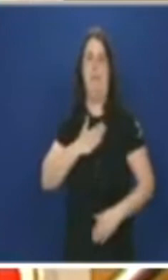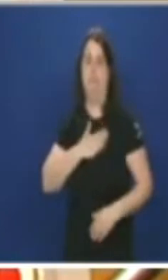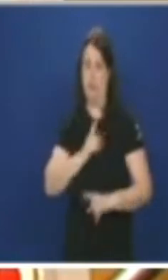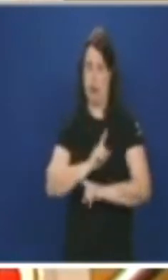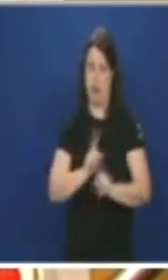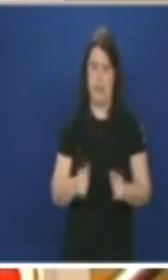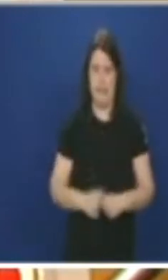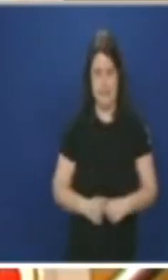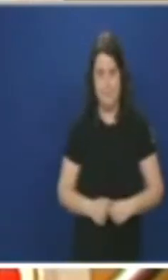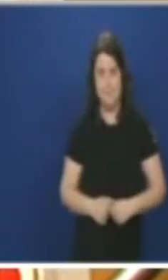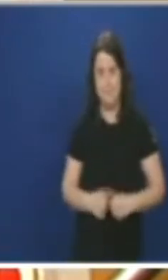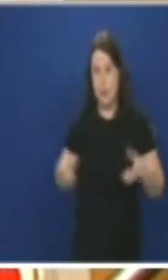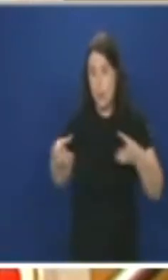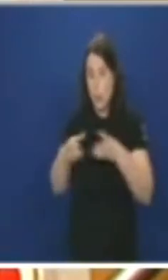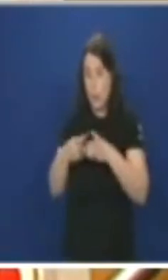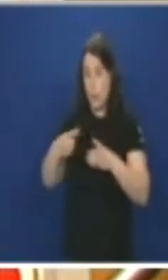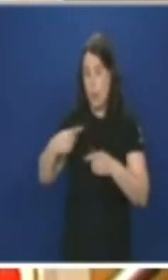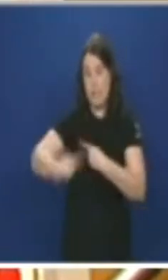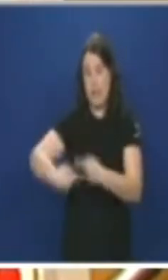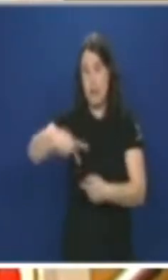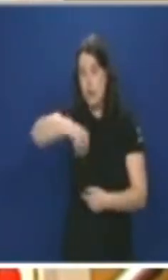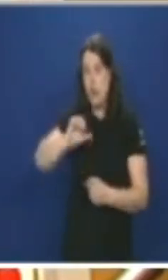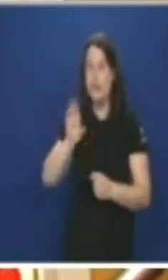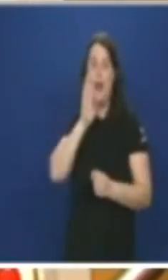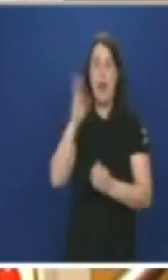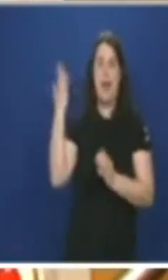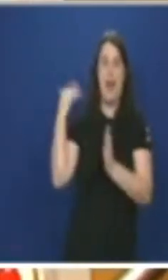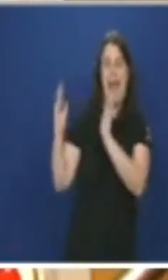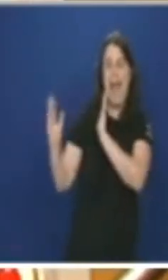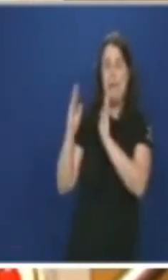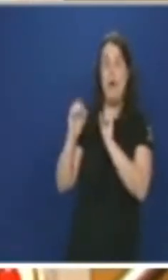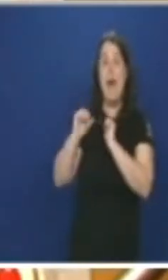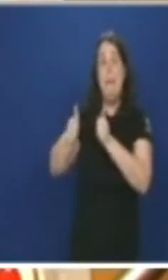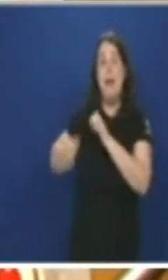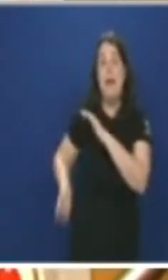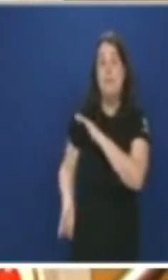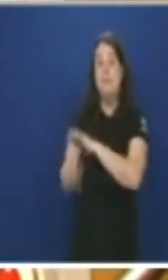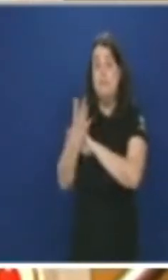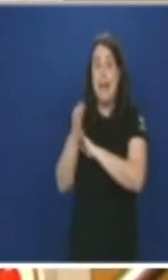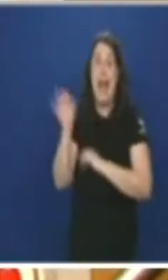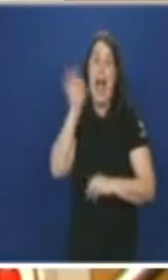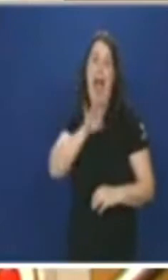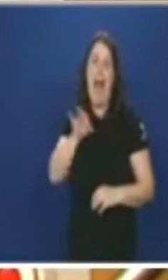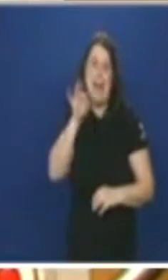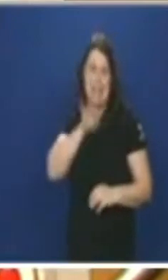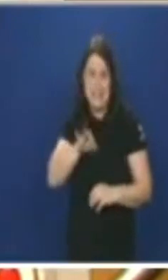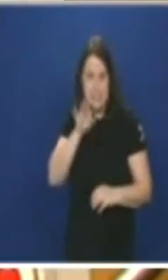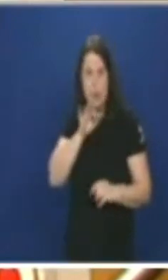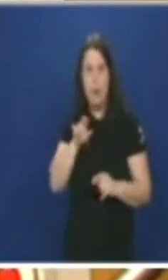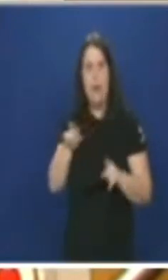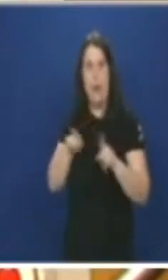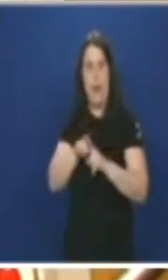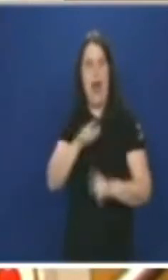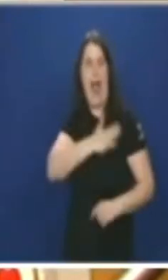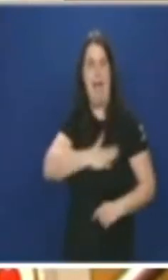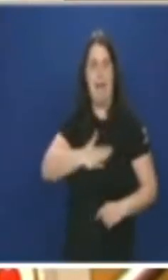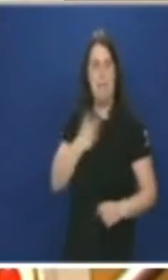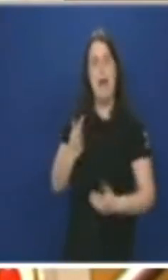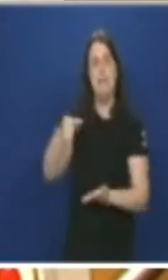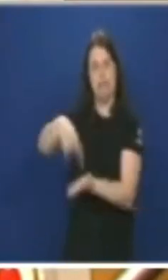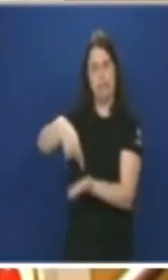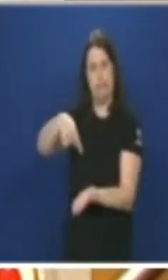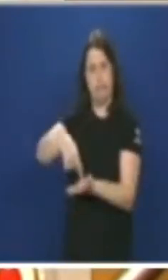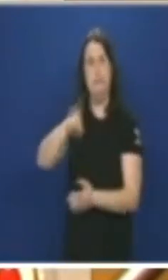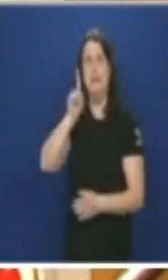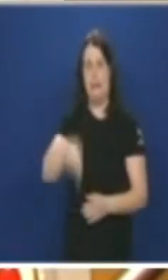xeración nos cubre unha etapa na que se establecen os principios dun galeguismo tan afable como reivindicativo, que